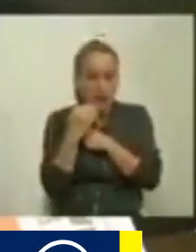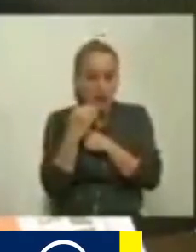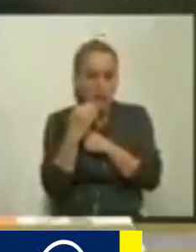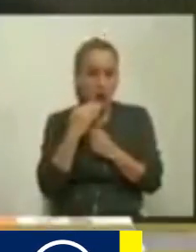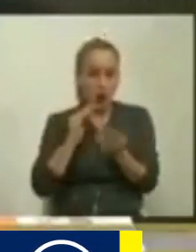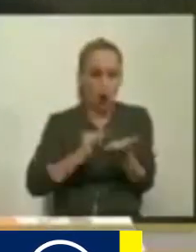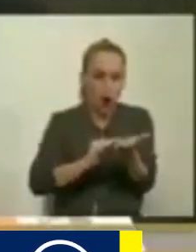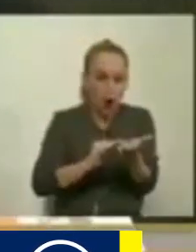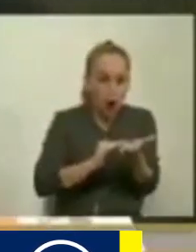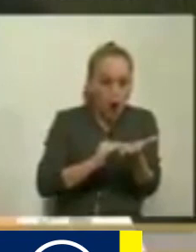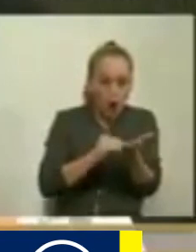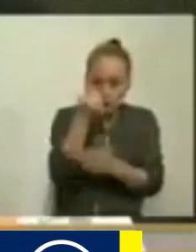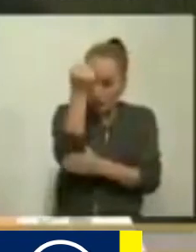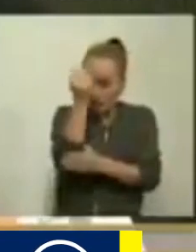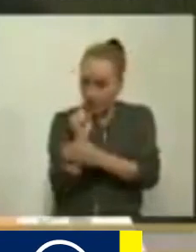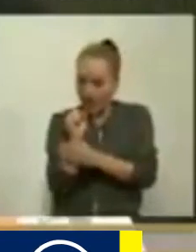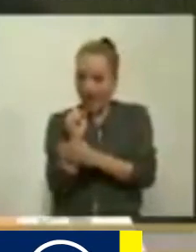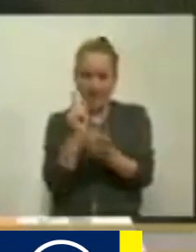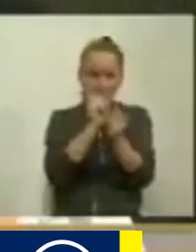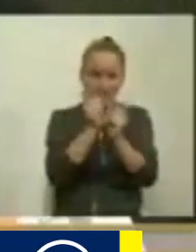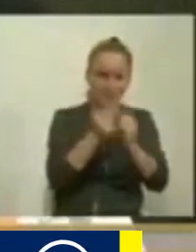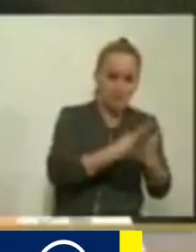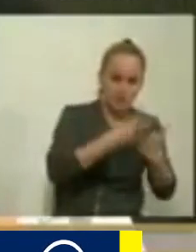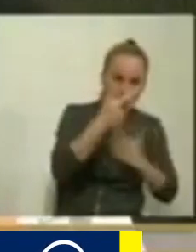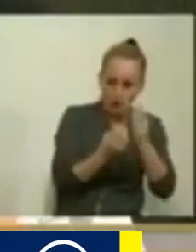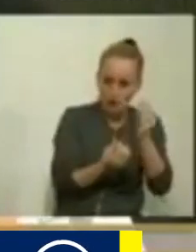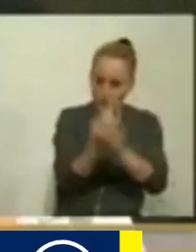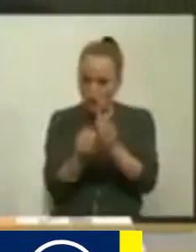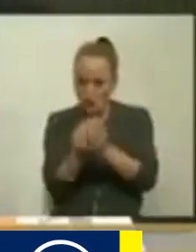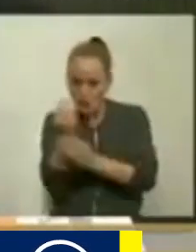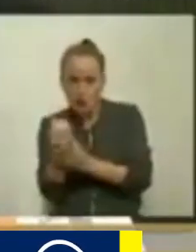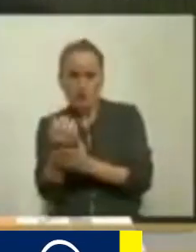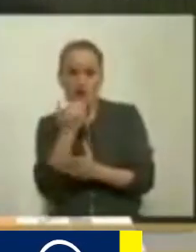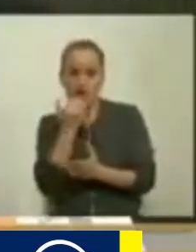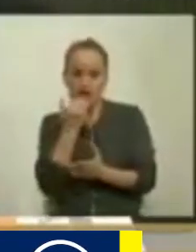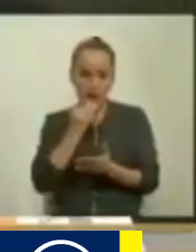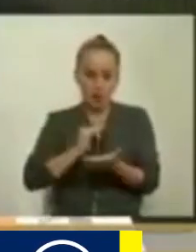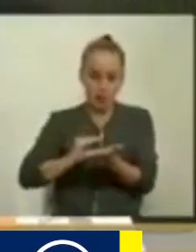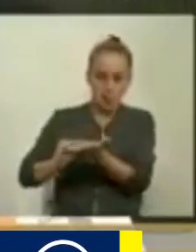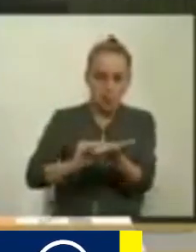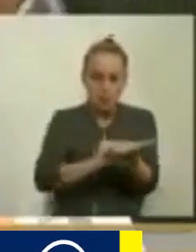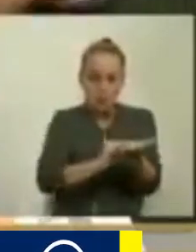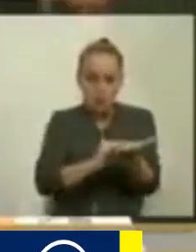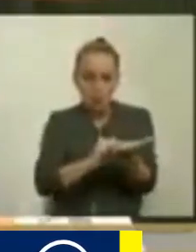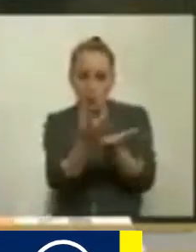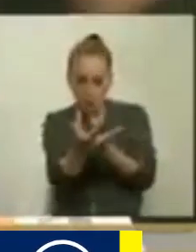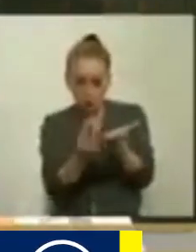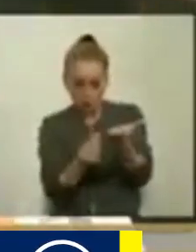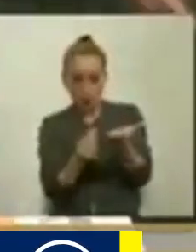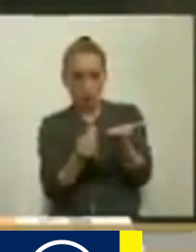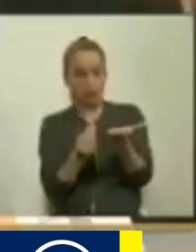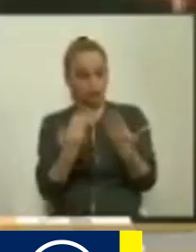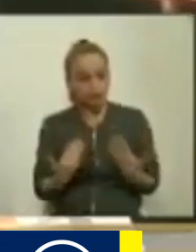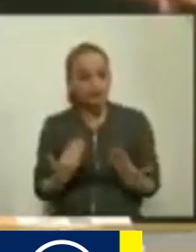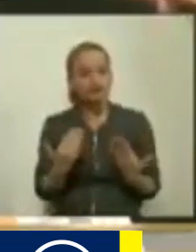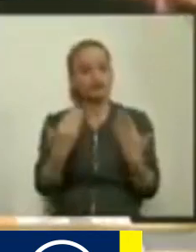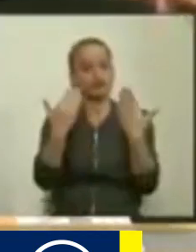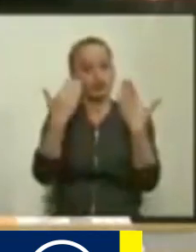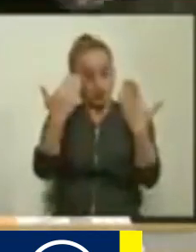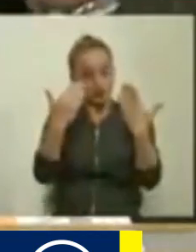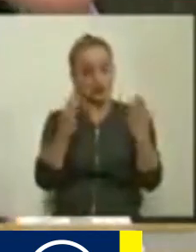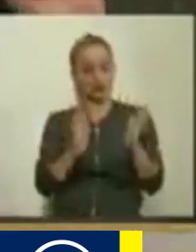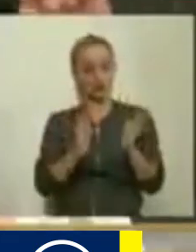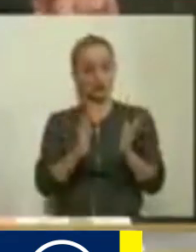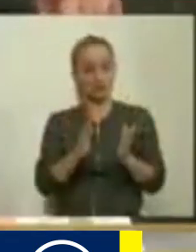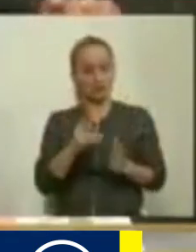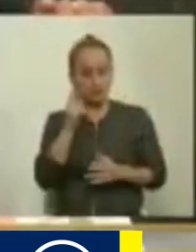pobreza, hagan acueducto, hagan alcantarillado, mejoren las condiciones, casi que va a ser buen negocio